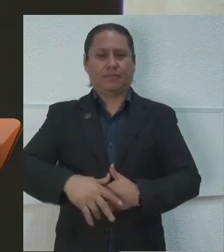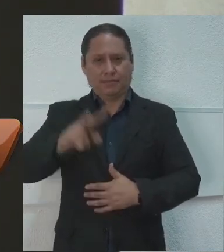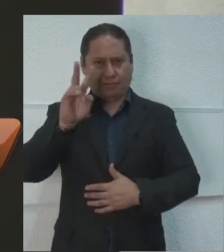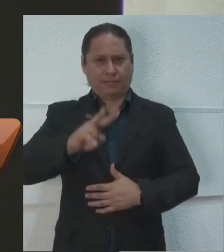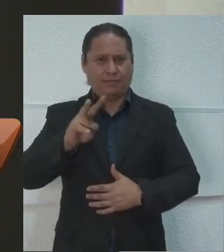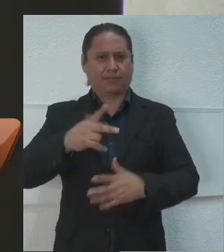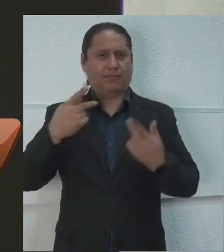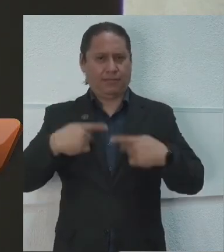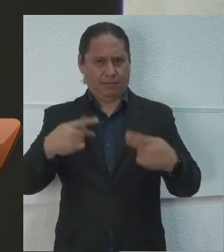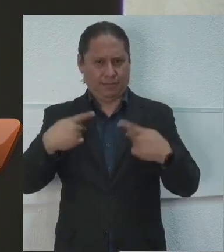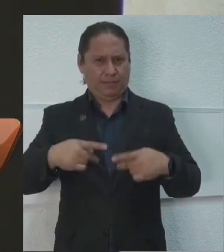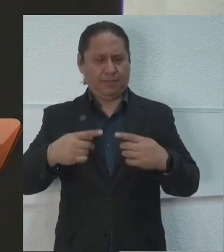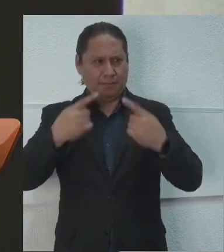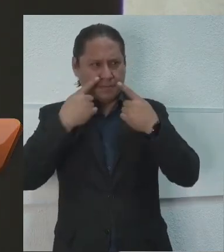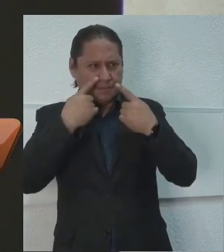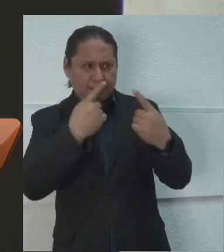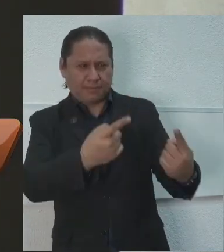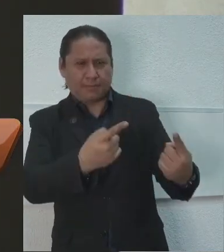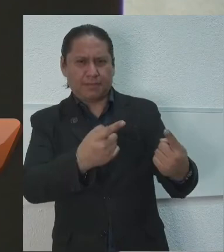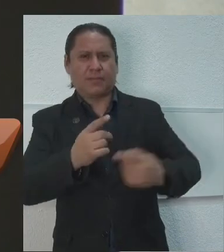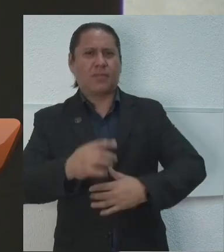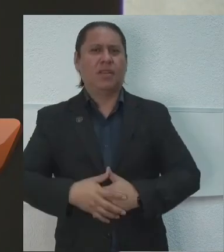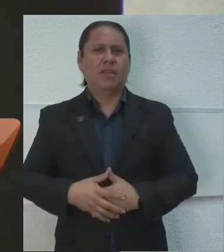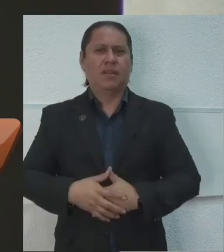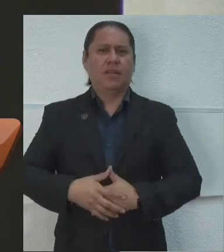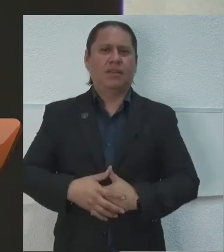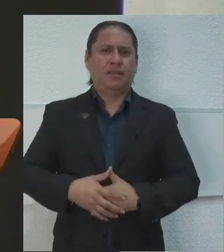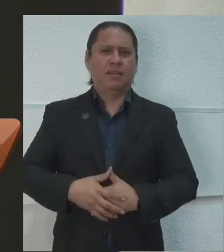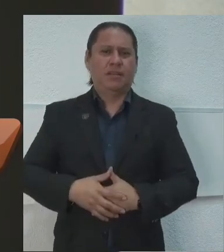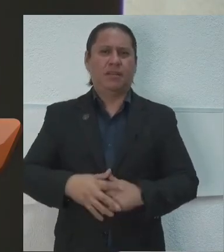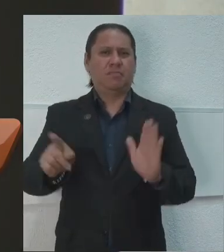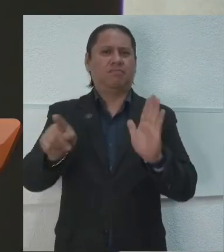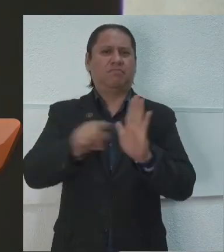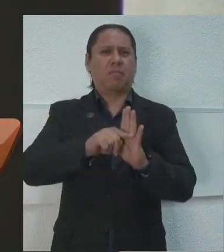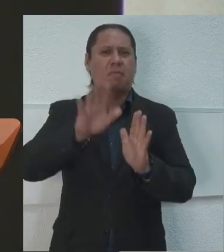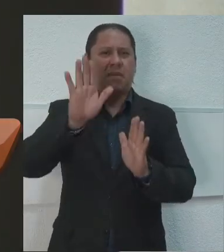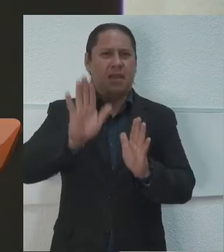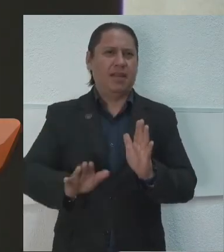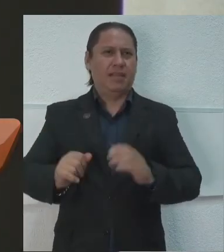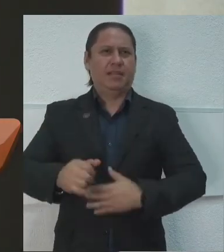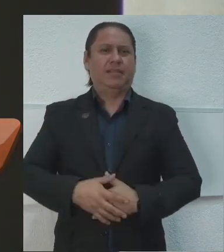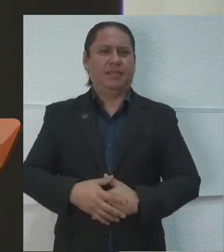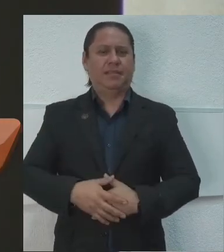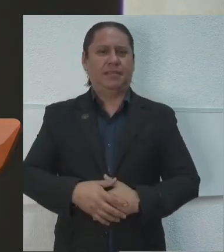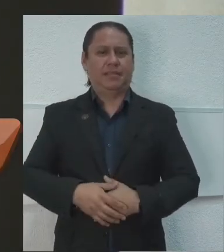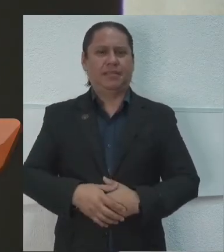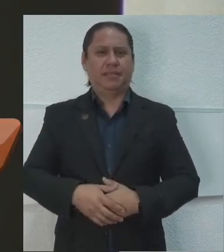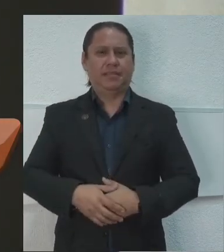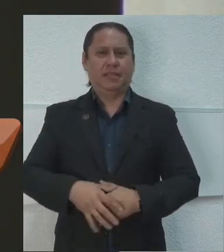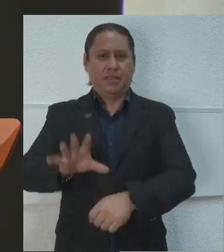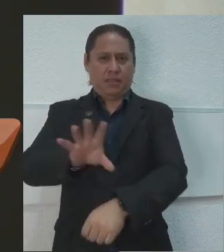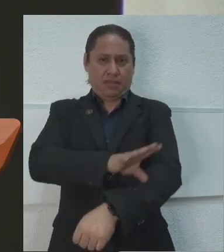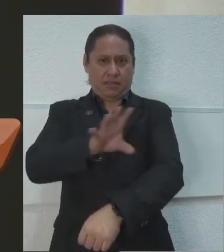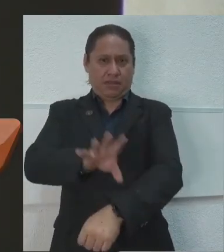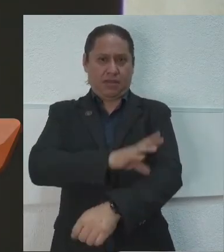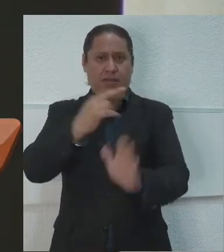facturas, las cobró en junio por lo de lo que le negaron. Le negaron que la